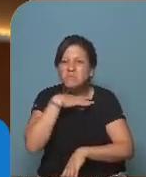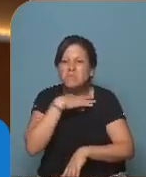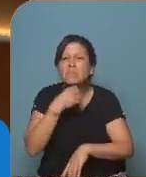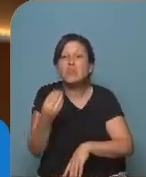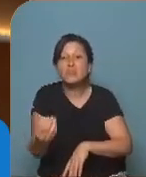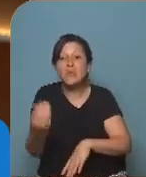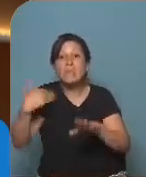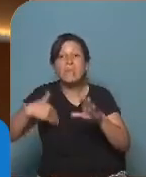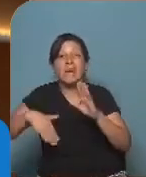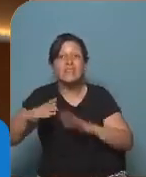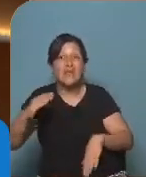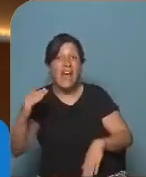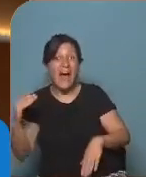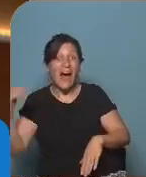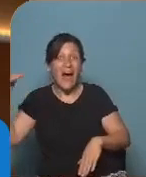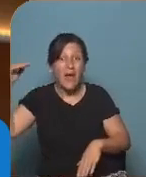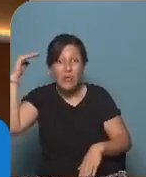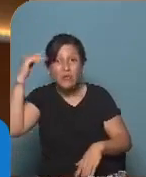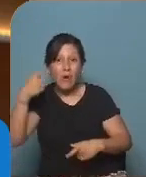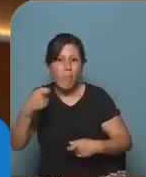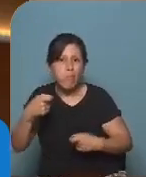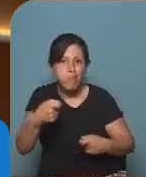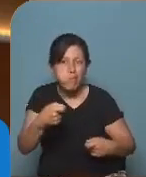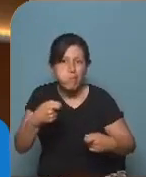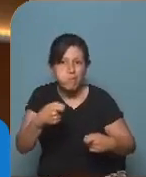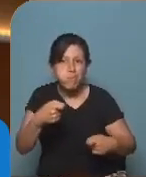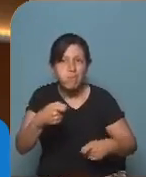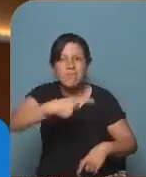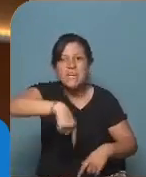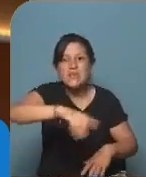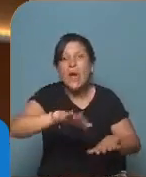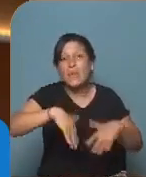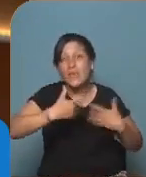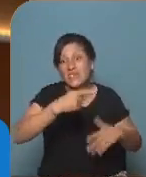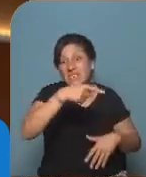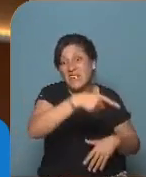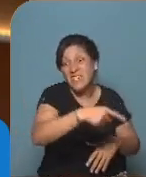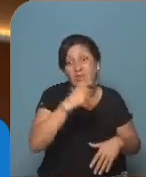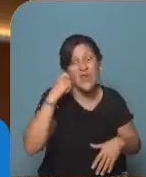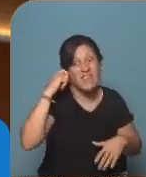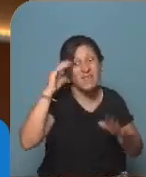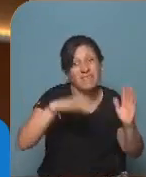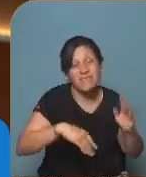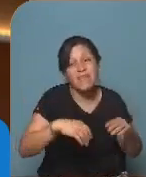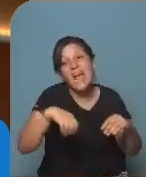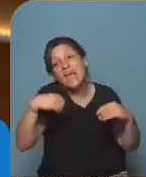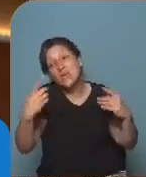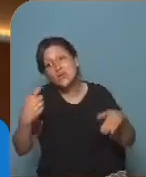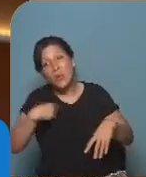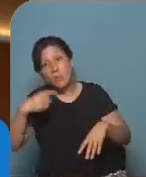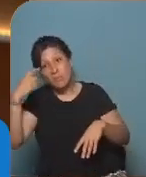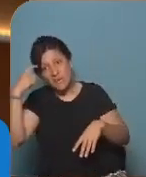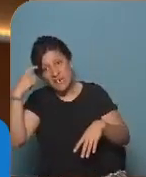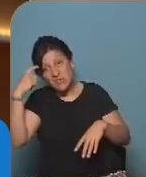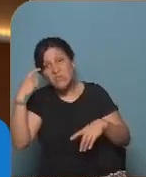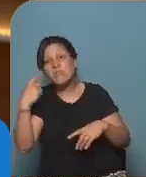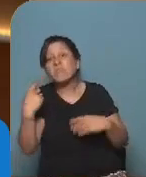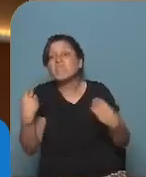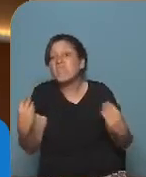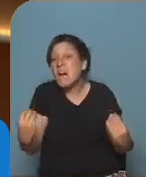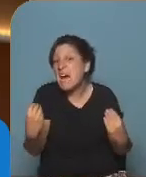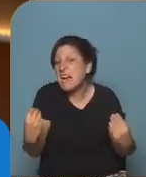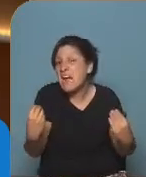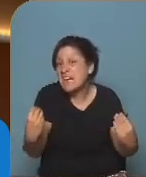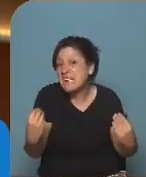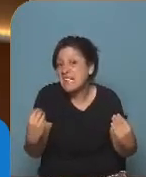usan precisamente porque son inimputables. Entonces, ¿de qué sirve bajar la edad de 16 a 15 años cuando